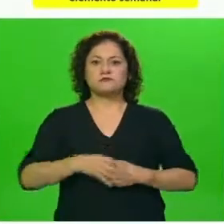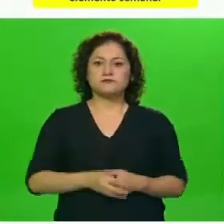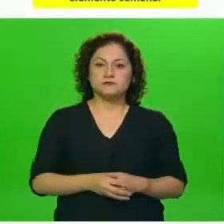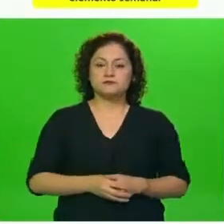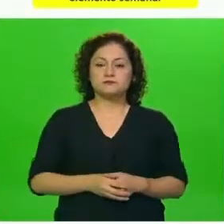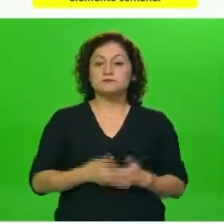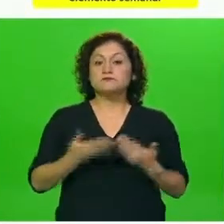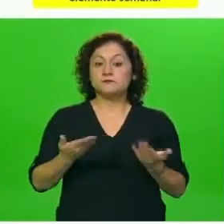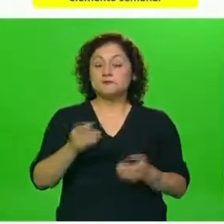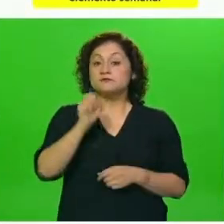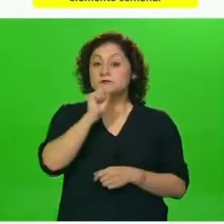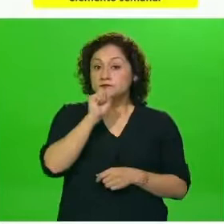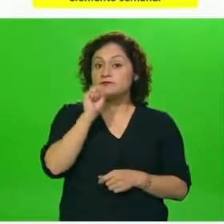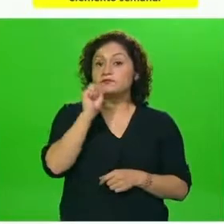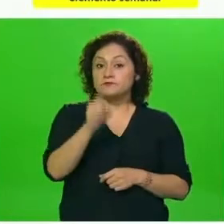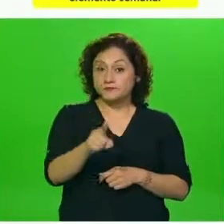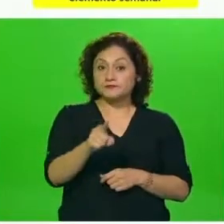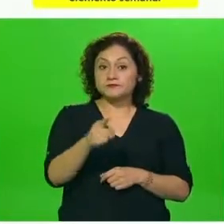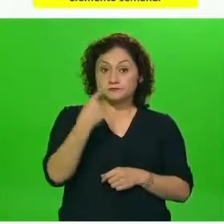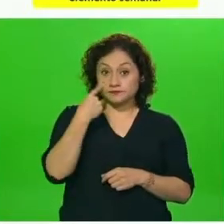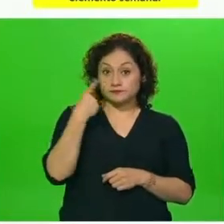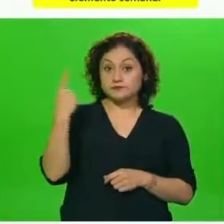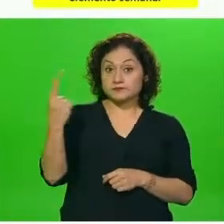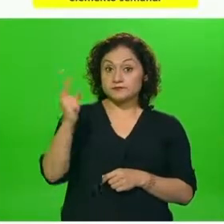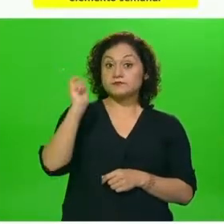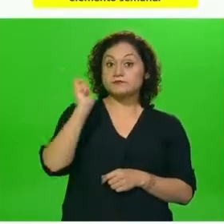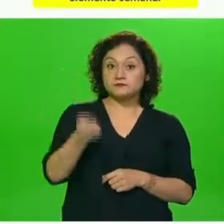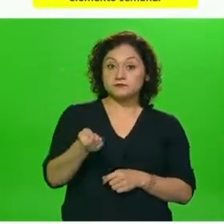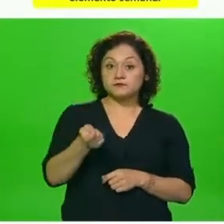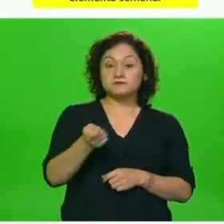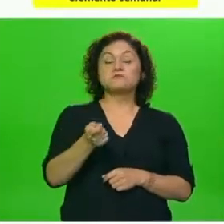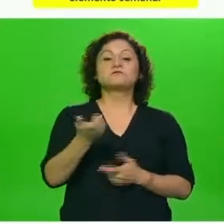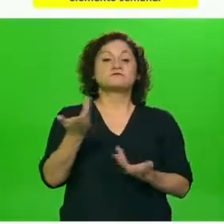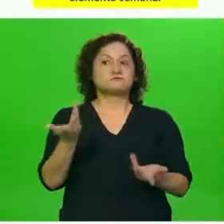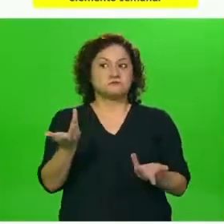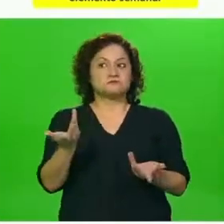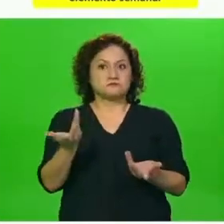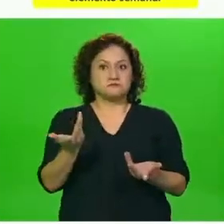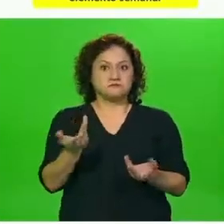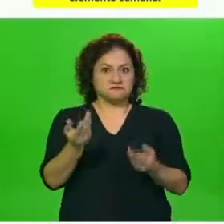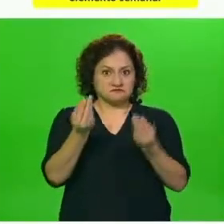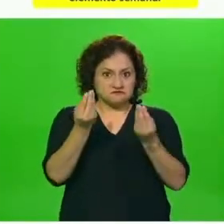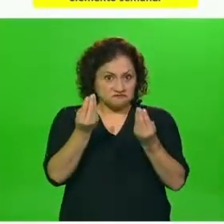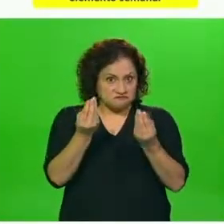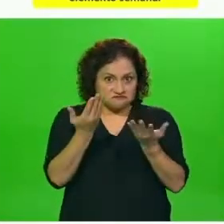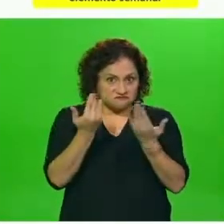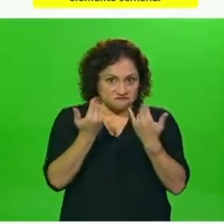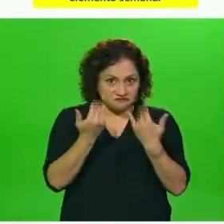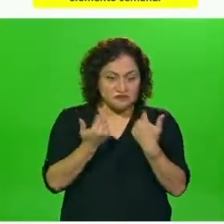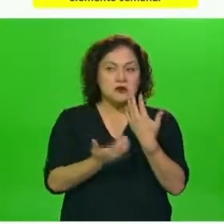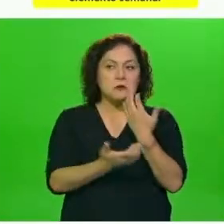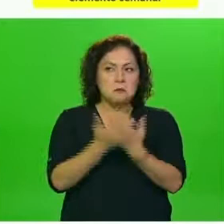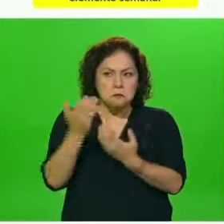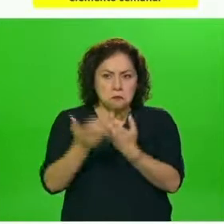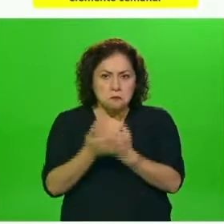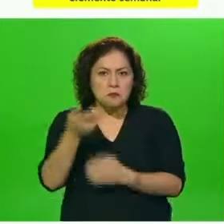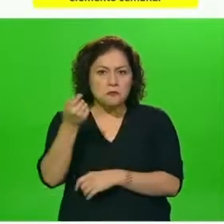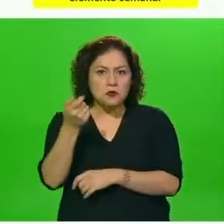están hablando entonces en su conjunto de la seguridad que estas vacunas tienen. Más aún, cuando vemos de